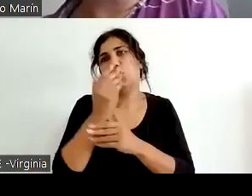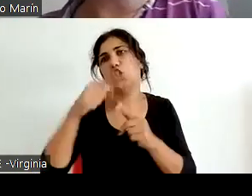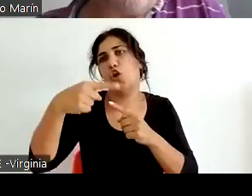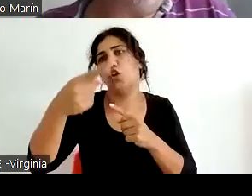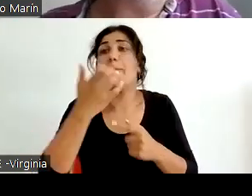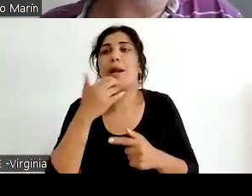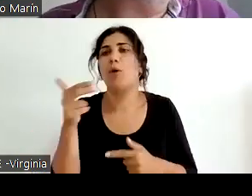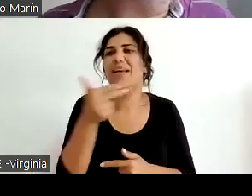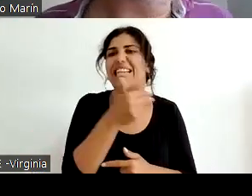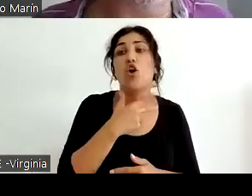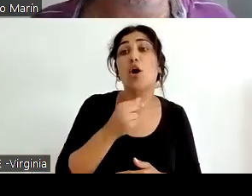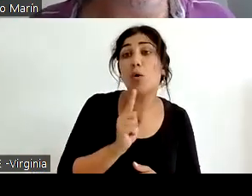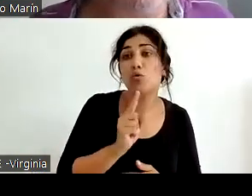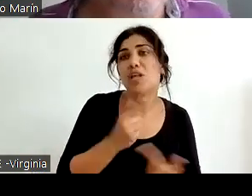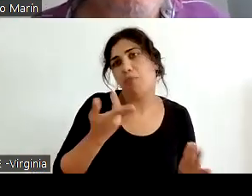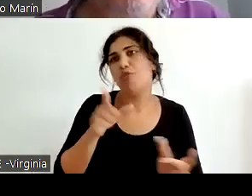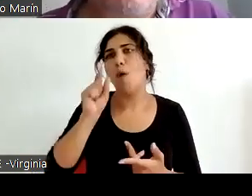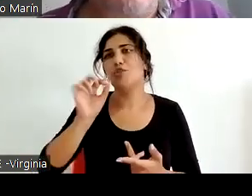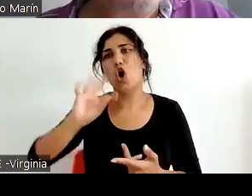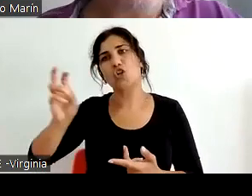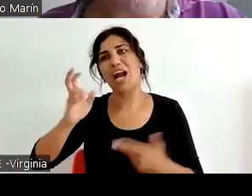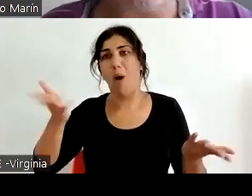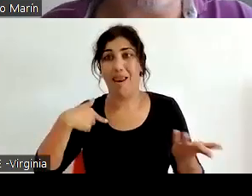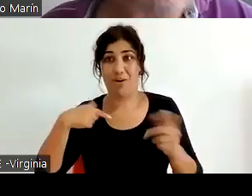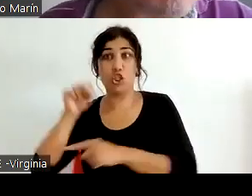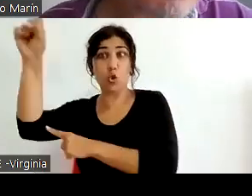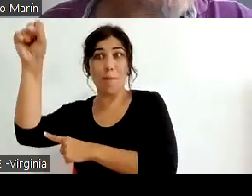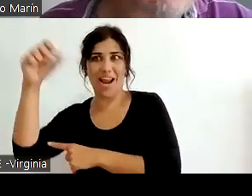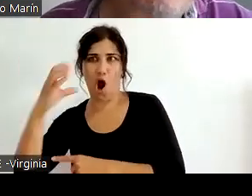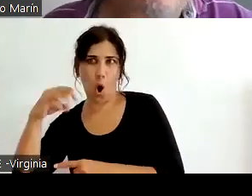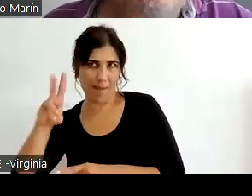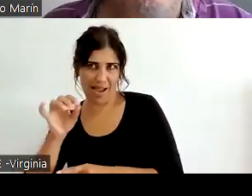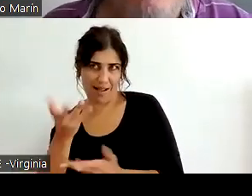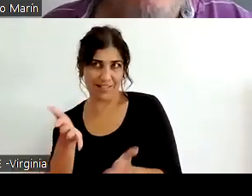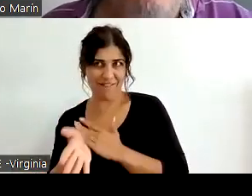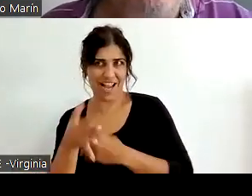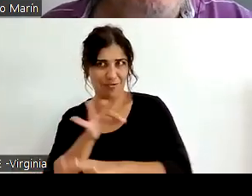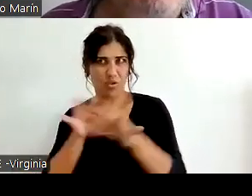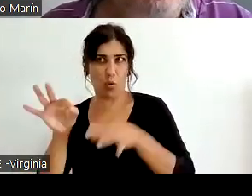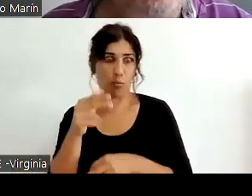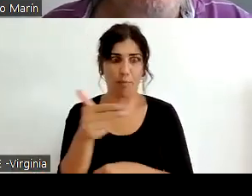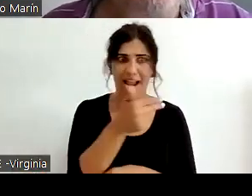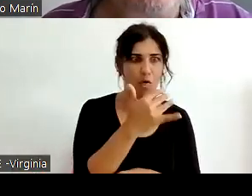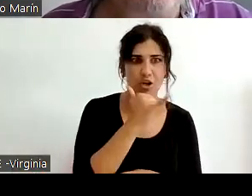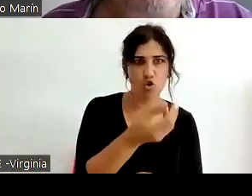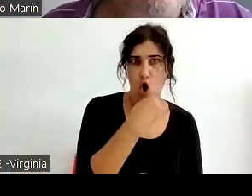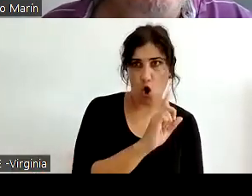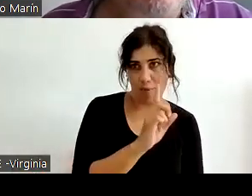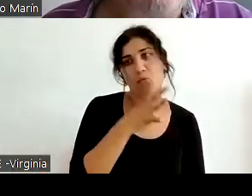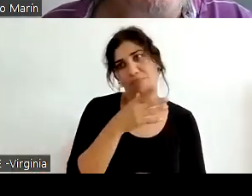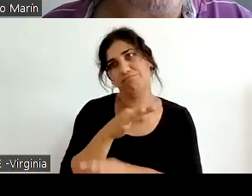pescado, pues una buena opción es tener super omega. De todas formas, pensad una cosa, que si queremos